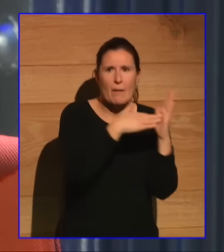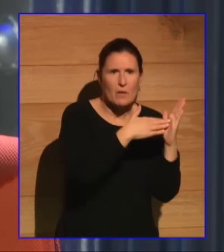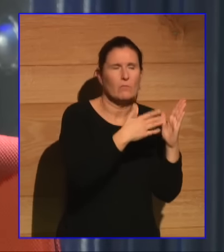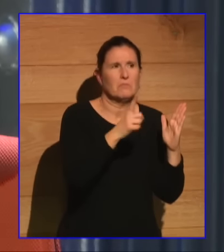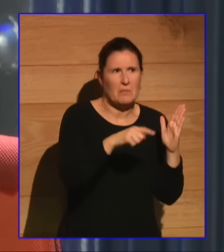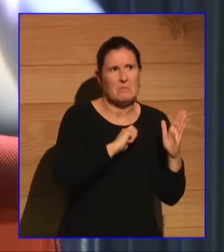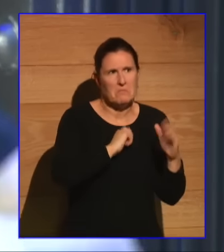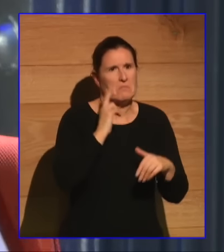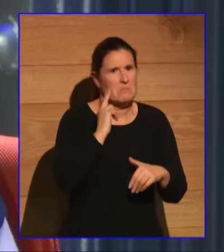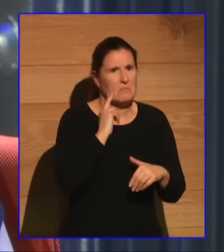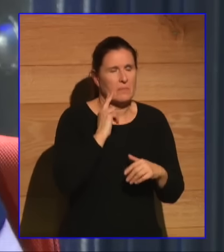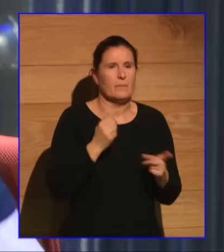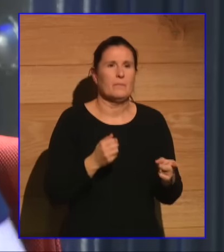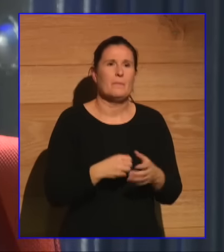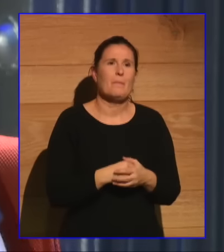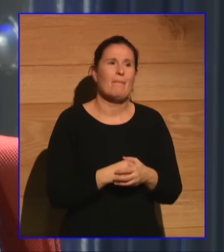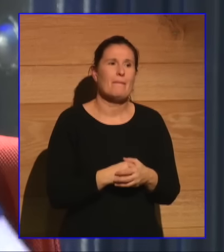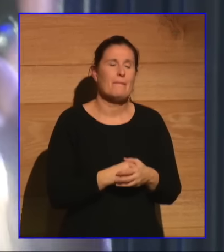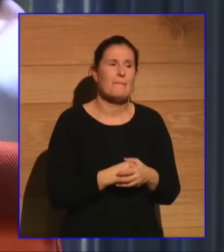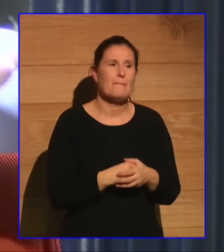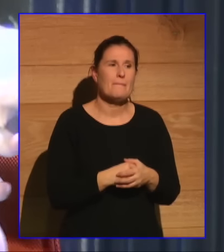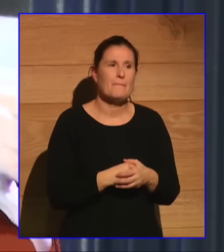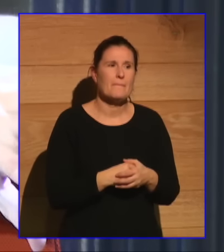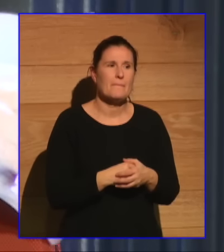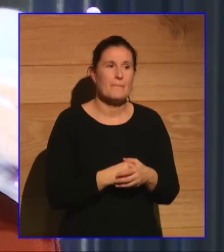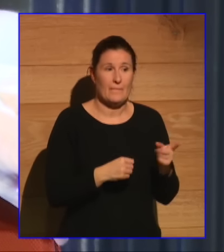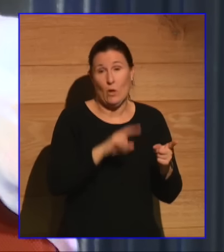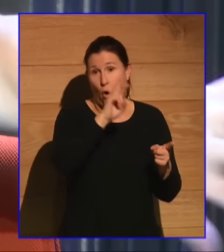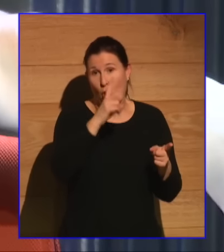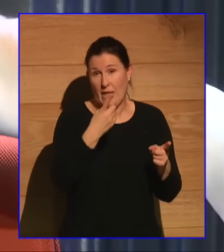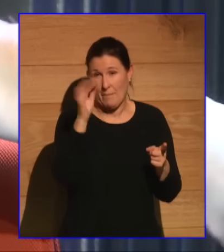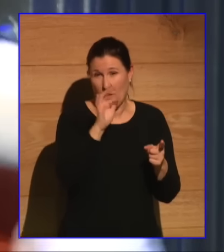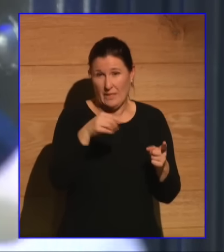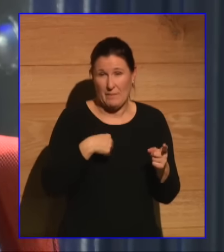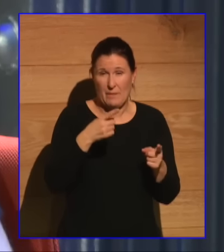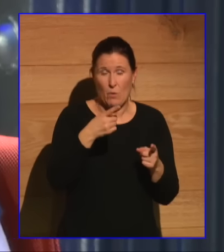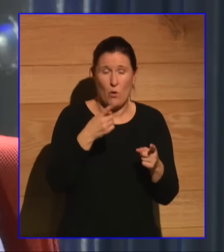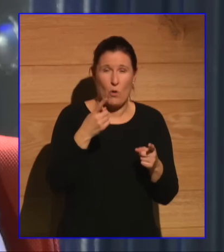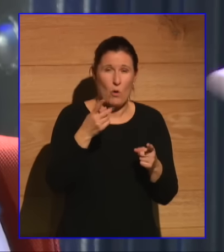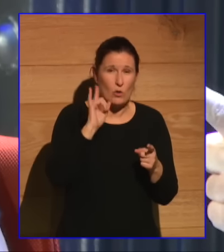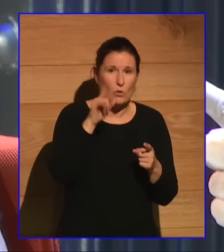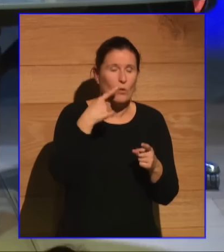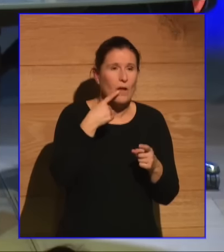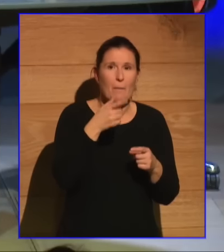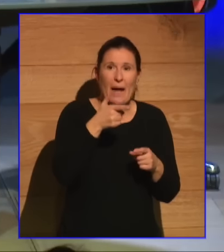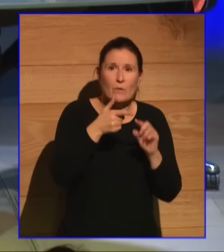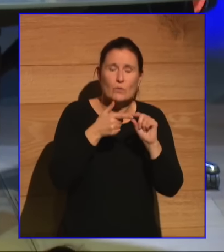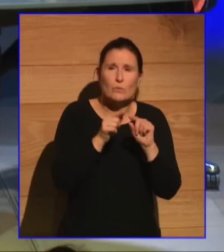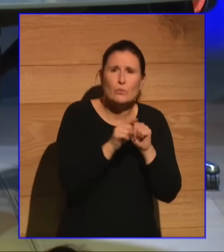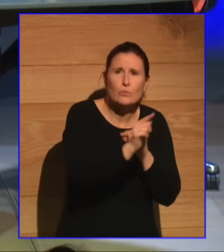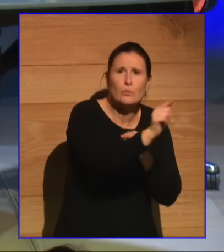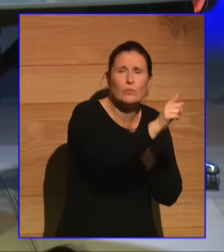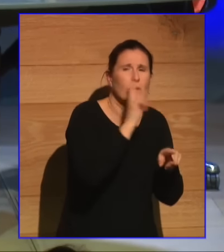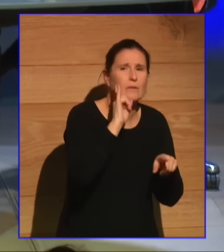del camión. En Duel. Eso es. El diablo sobre ruedas. Que luego se lo metió a. Una bala. Al tiburón. Una bala cuando en movimiento.